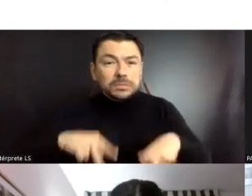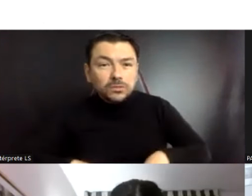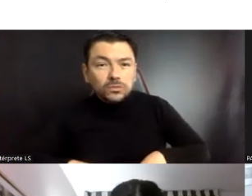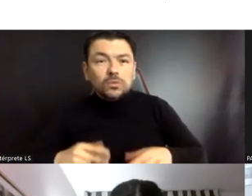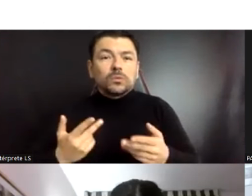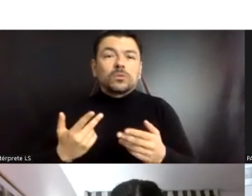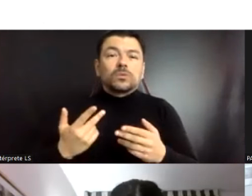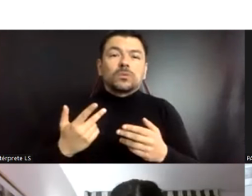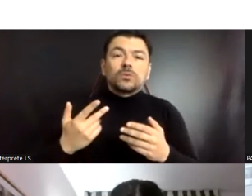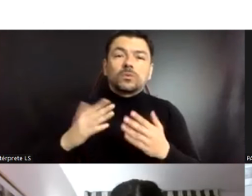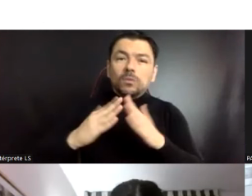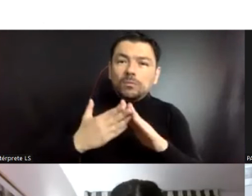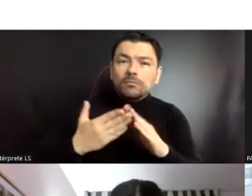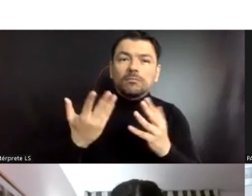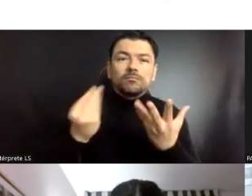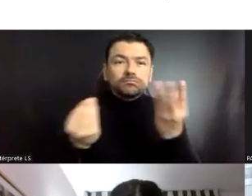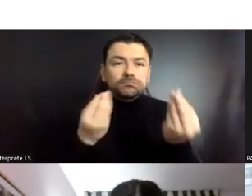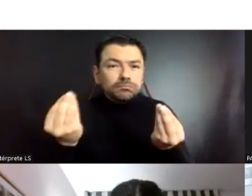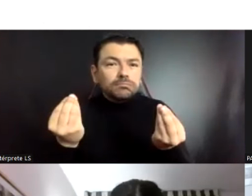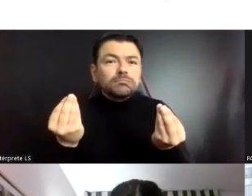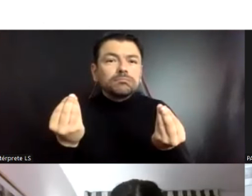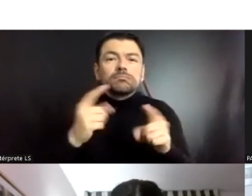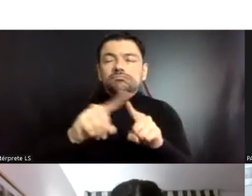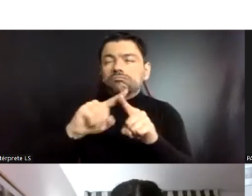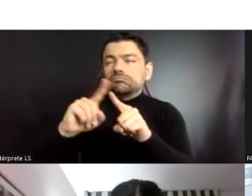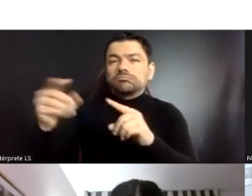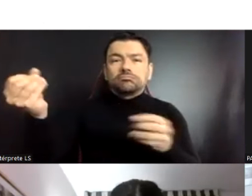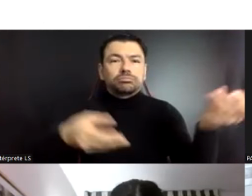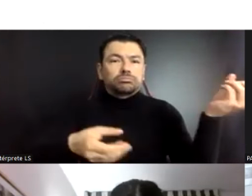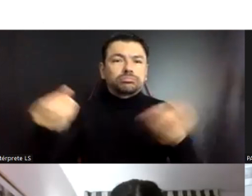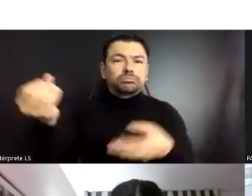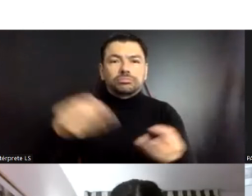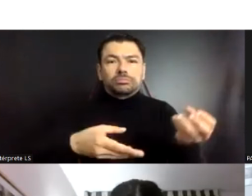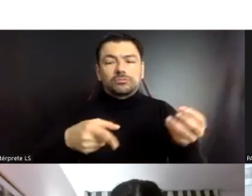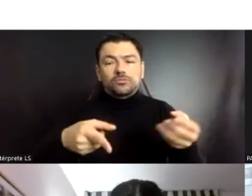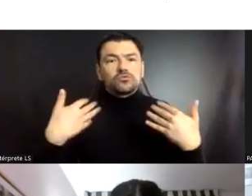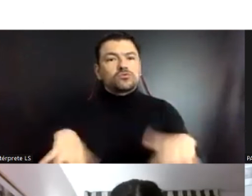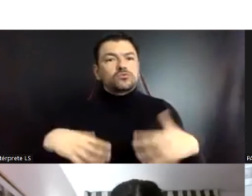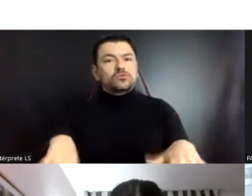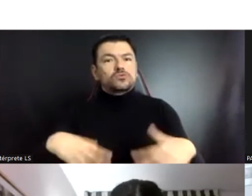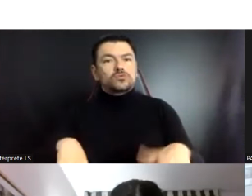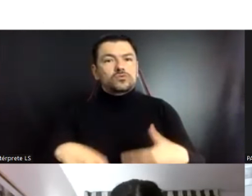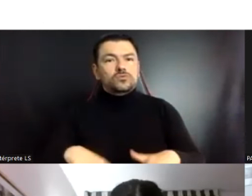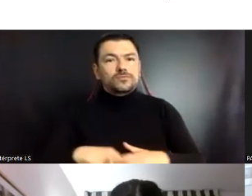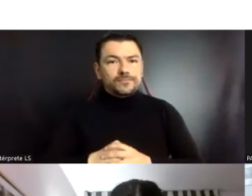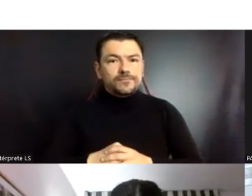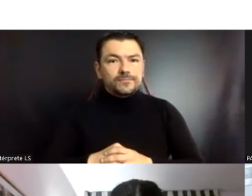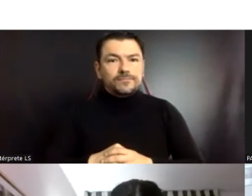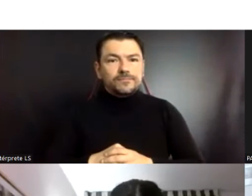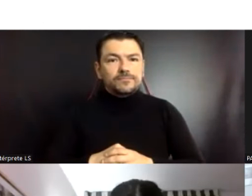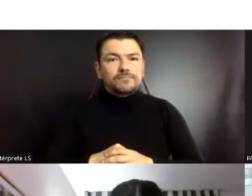comunidades. Esto da valor a todas estas contribuciones para planificar, para abordar lo institucional.